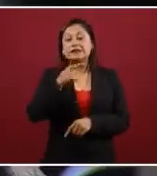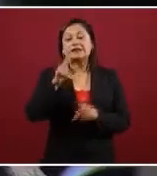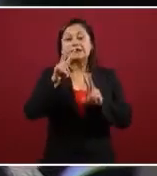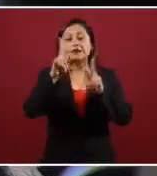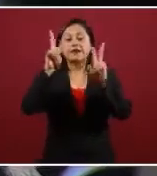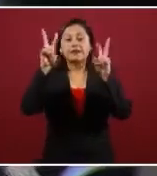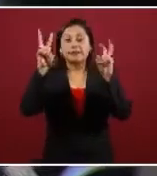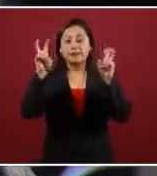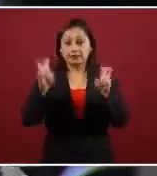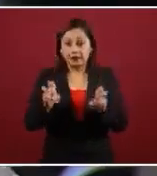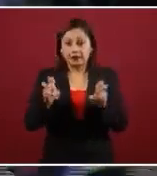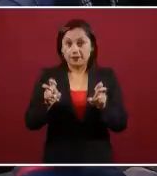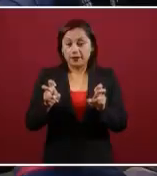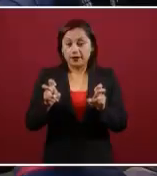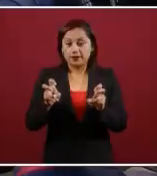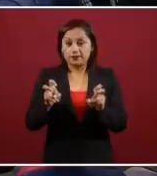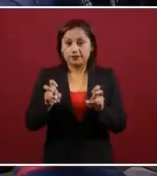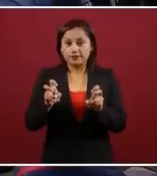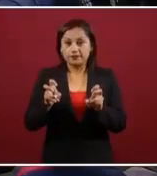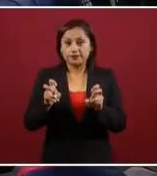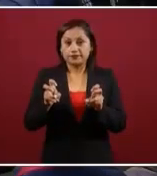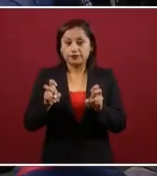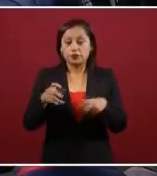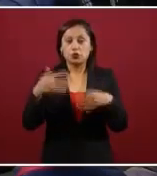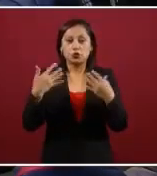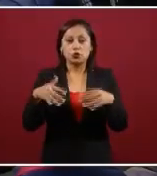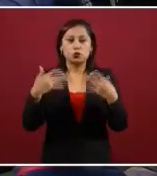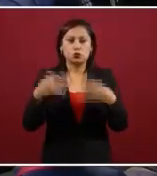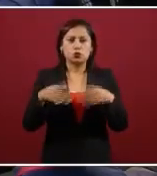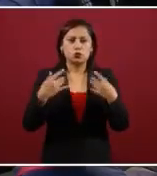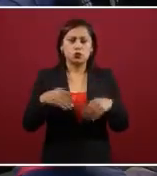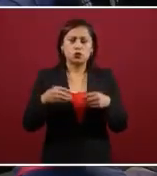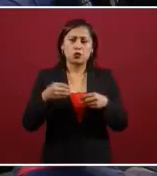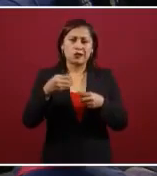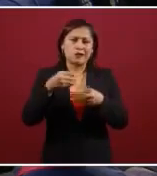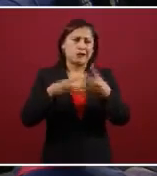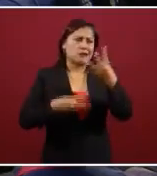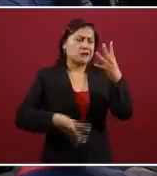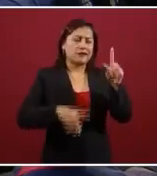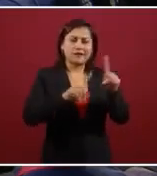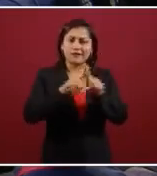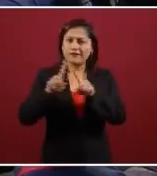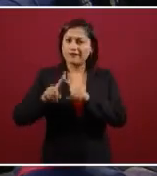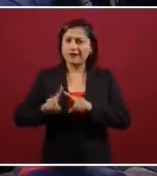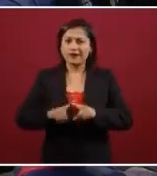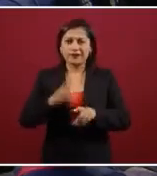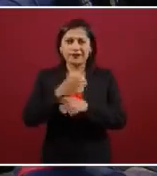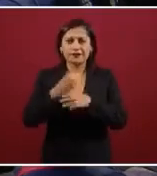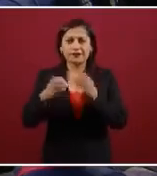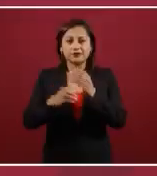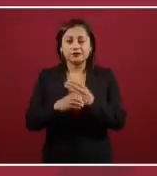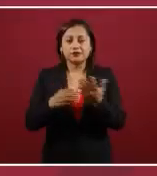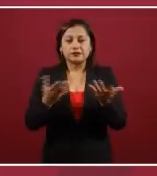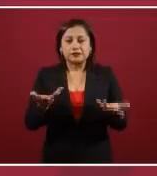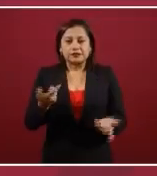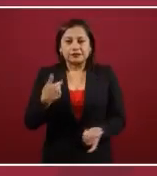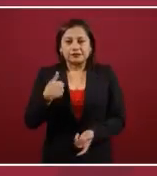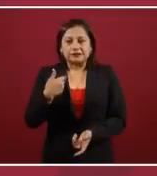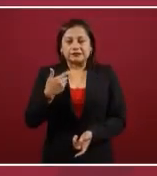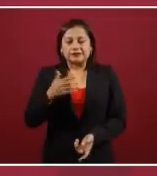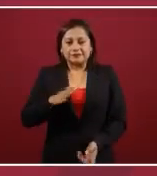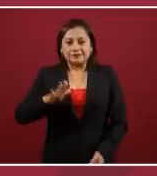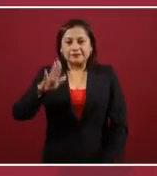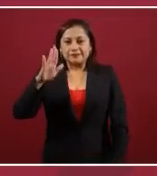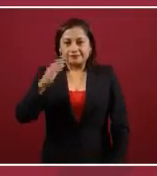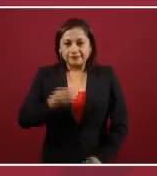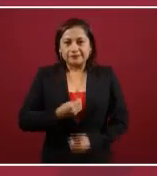también pues toma muchos caminos, es un tema el cual se siente uno o han de comentar. Estamos